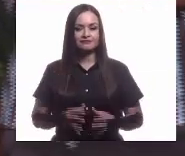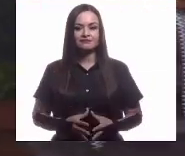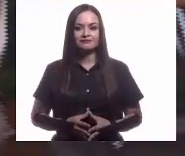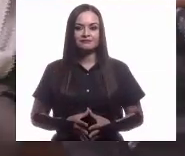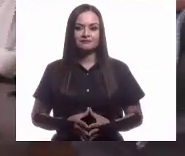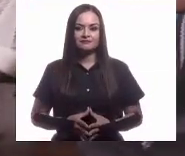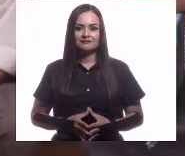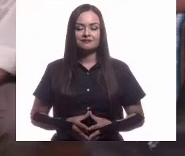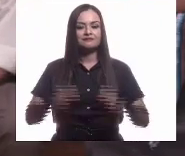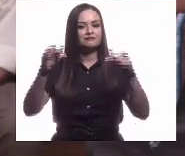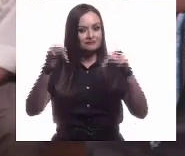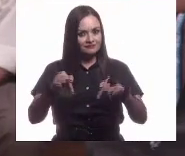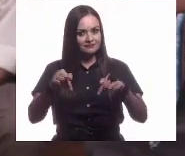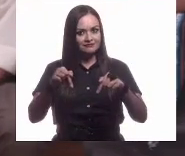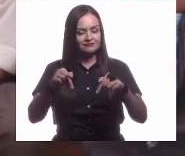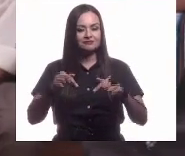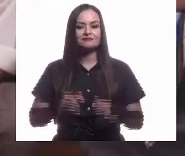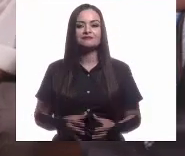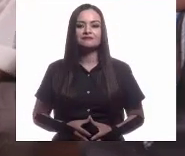aquí,